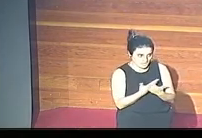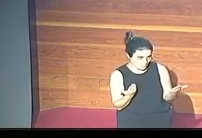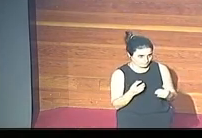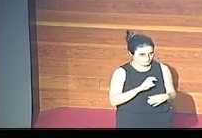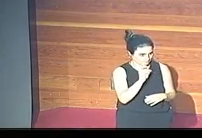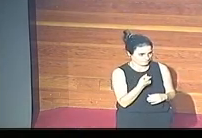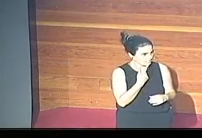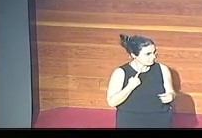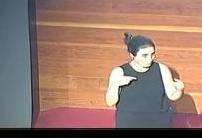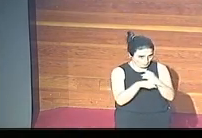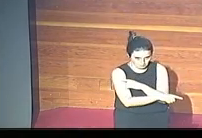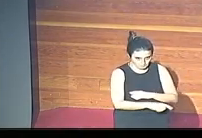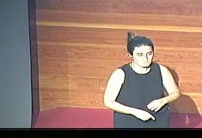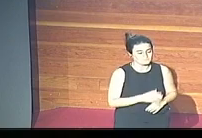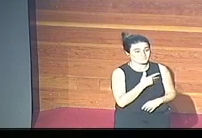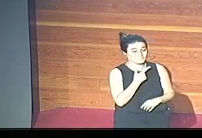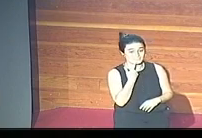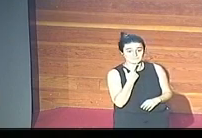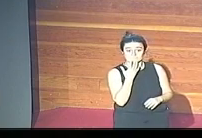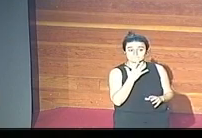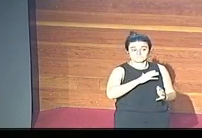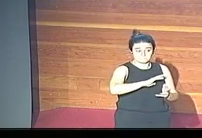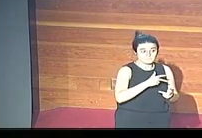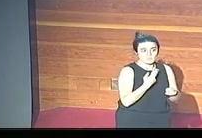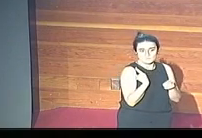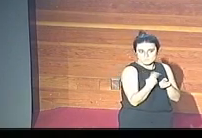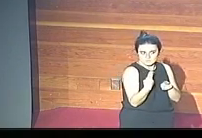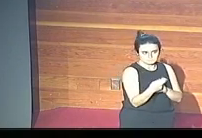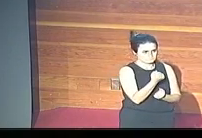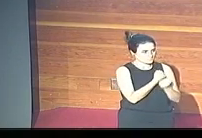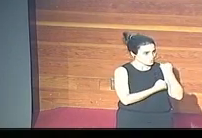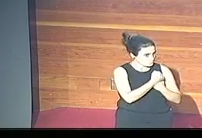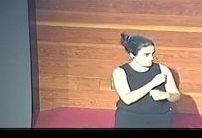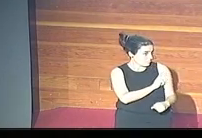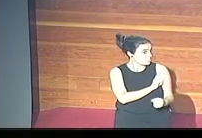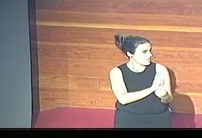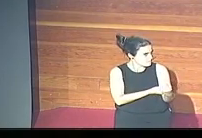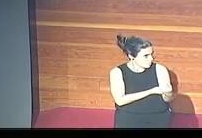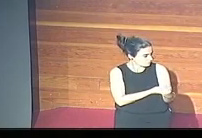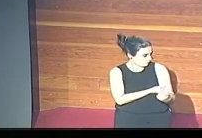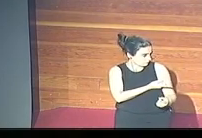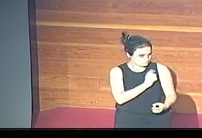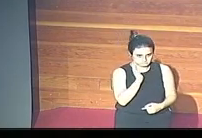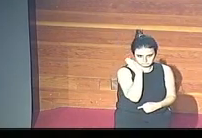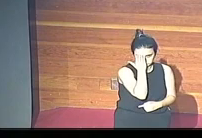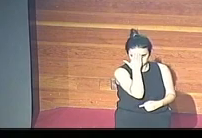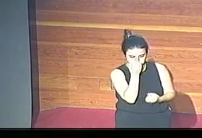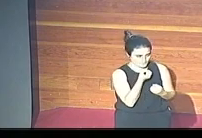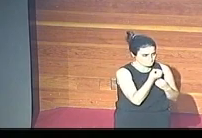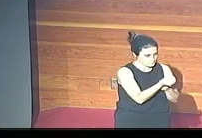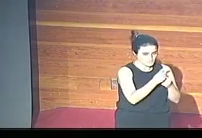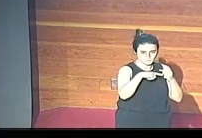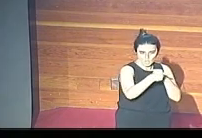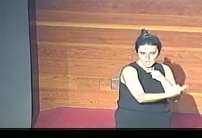seguramente las noticias de política y de economía y de deporte tienen mucho más peso en la información diaria